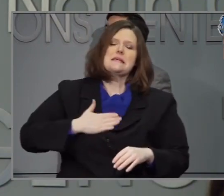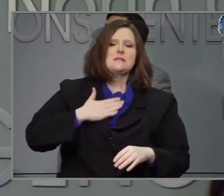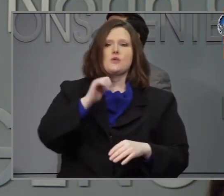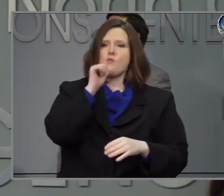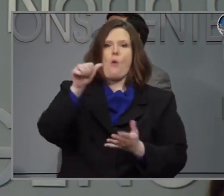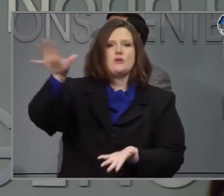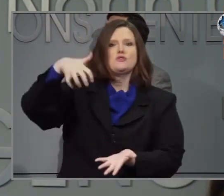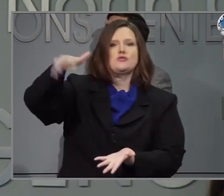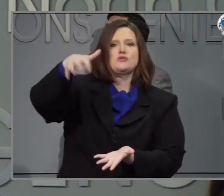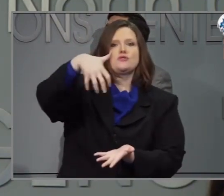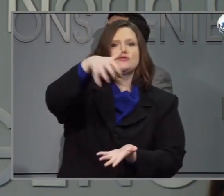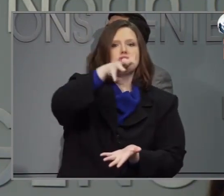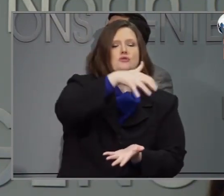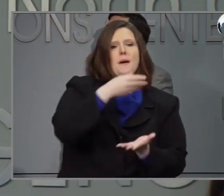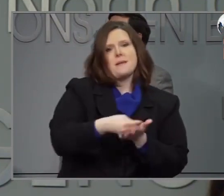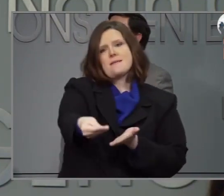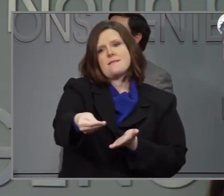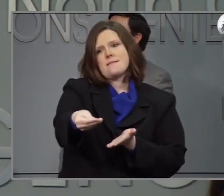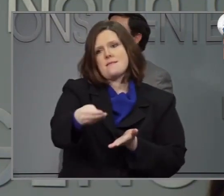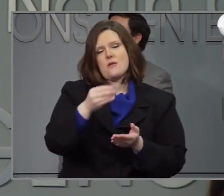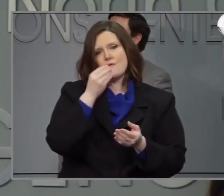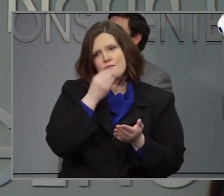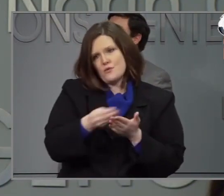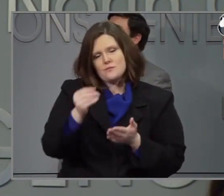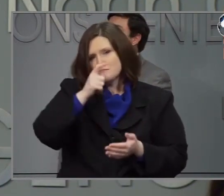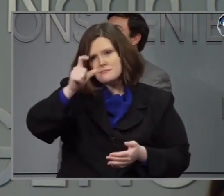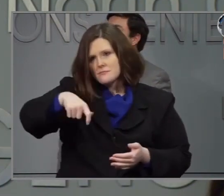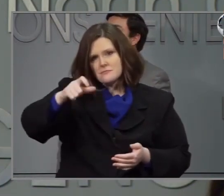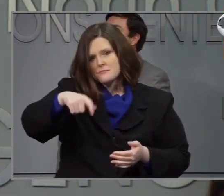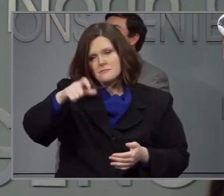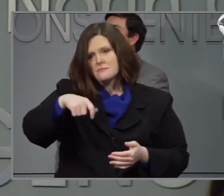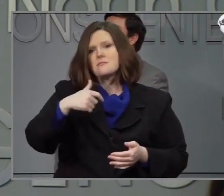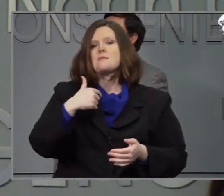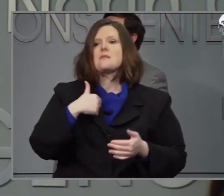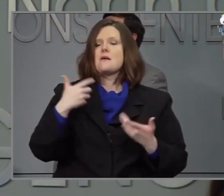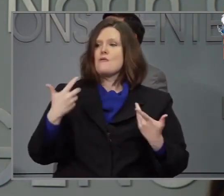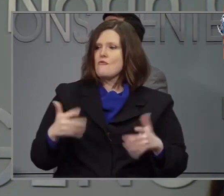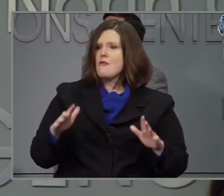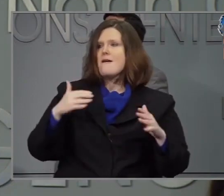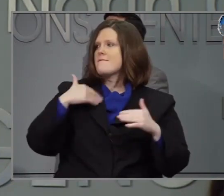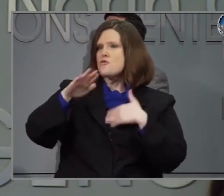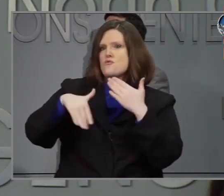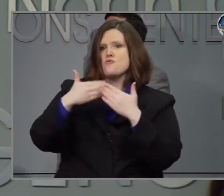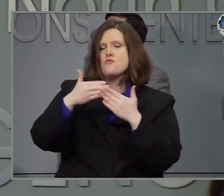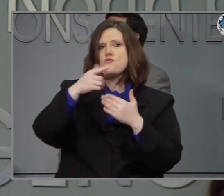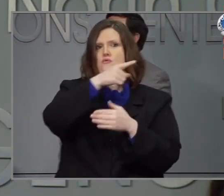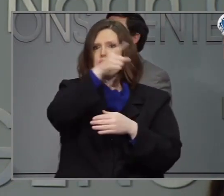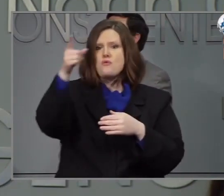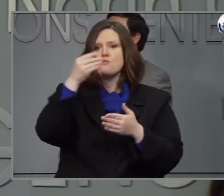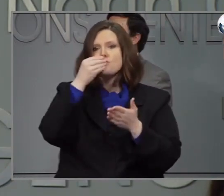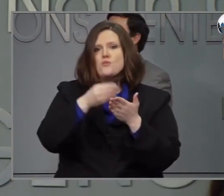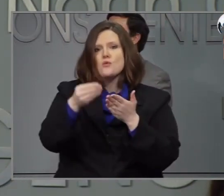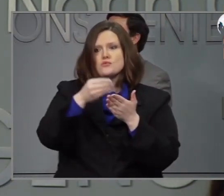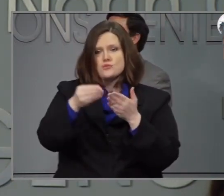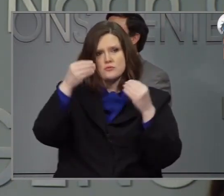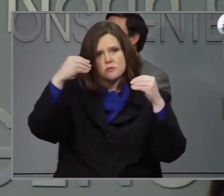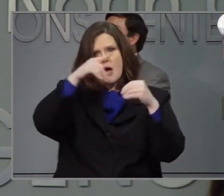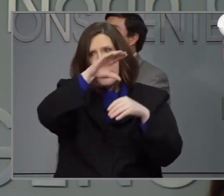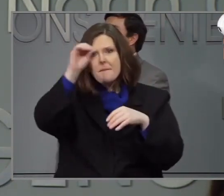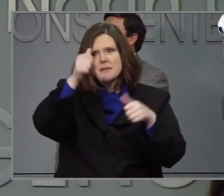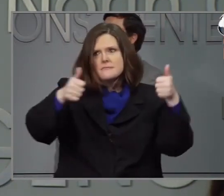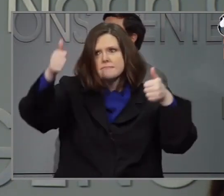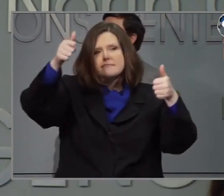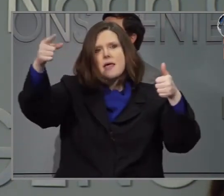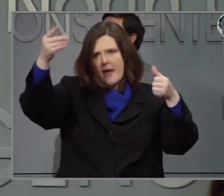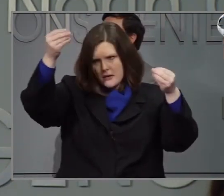comprende más en el súper yo he tenido a casi todos los representantes de tiendas comestibles